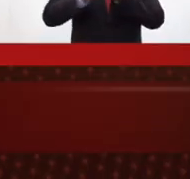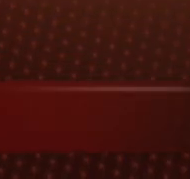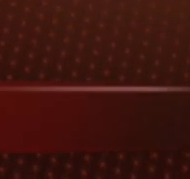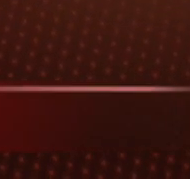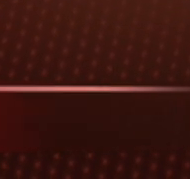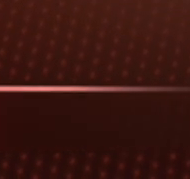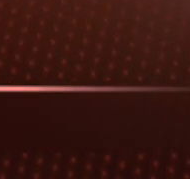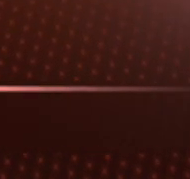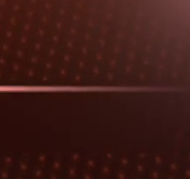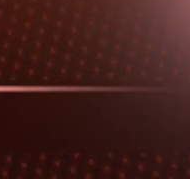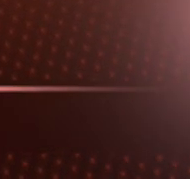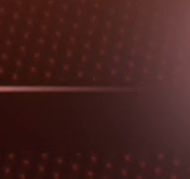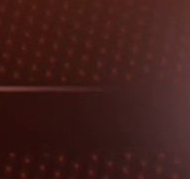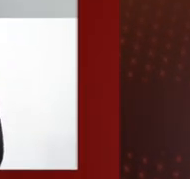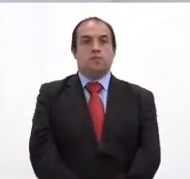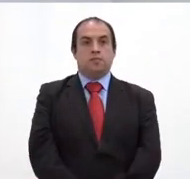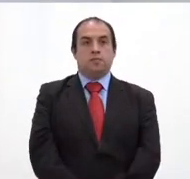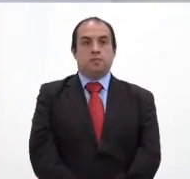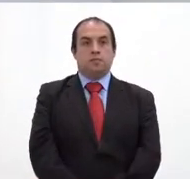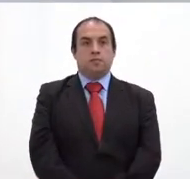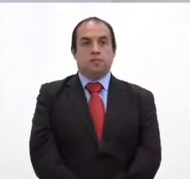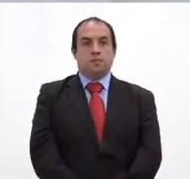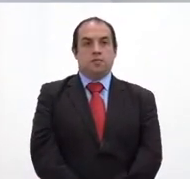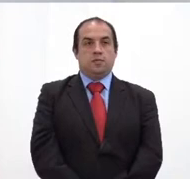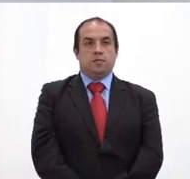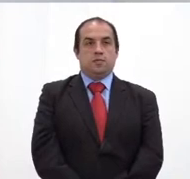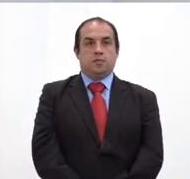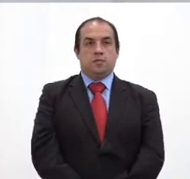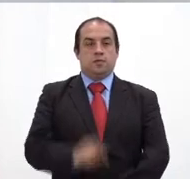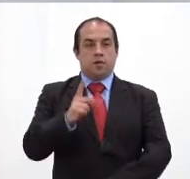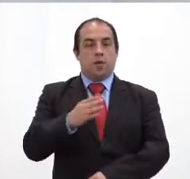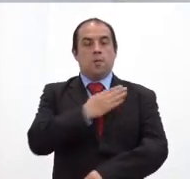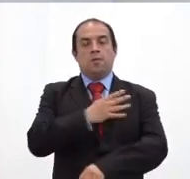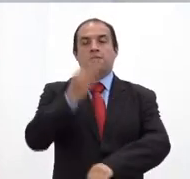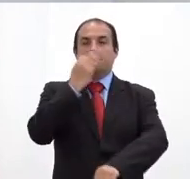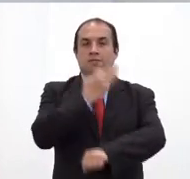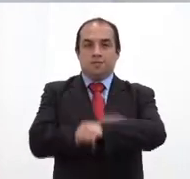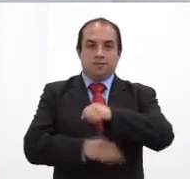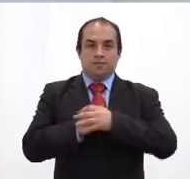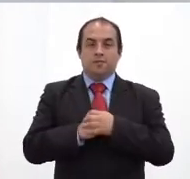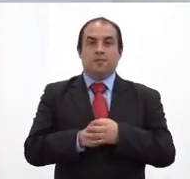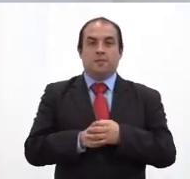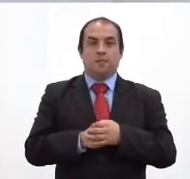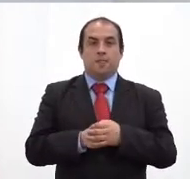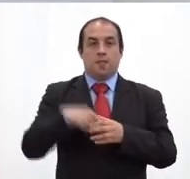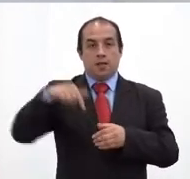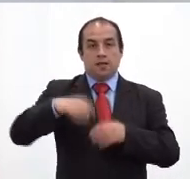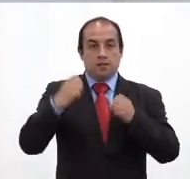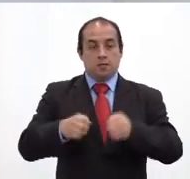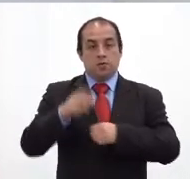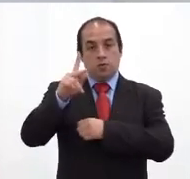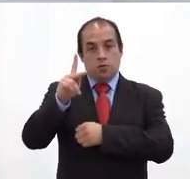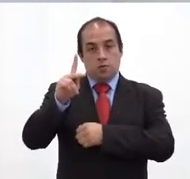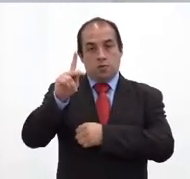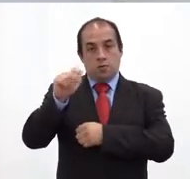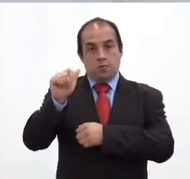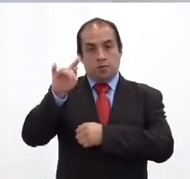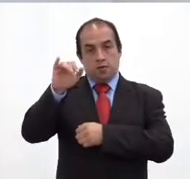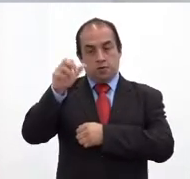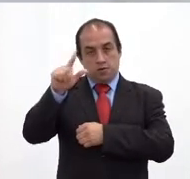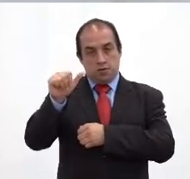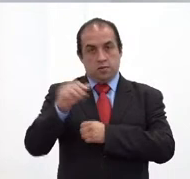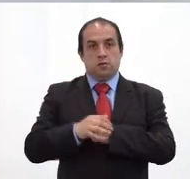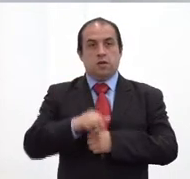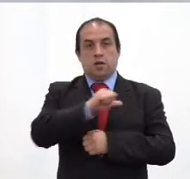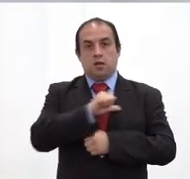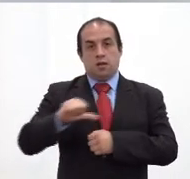área de barrancas. Bueno, muy buenas tardes. Estamos aquí con Patti Ortiz, la alcaldesa